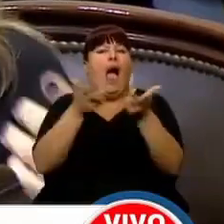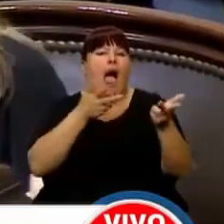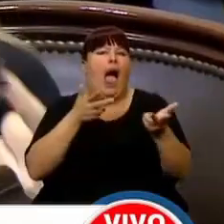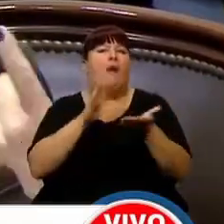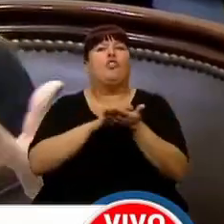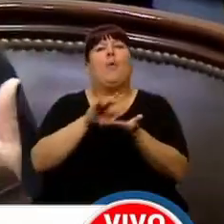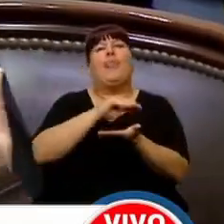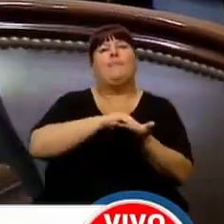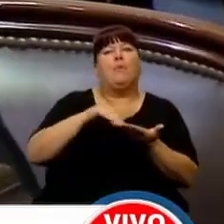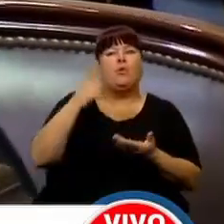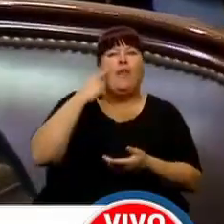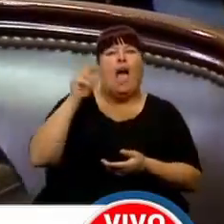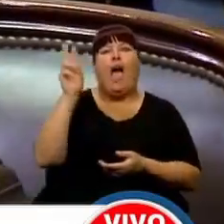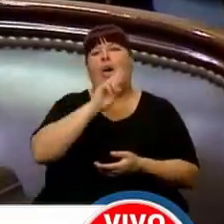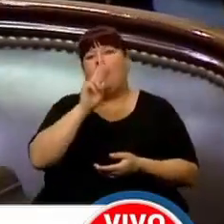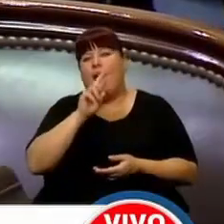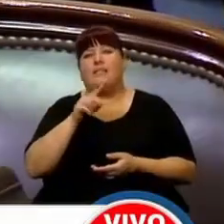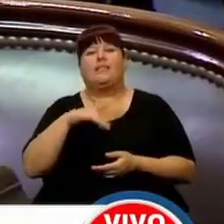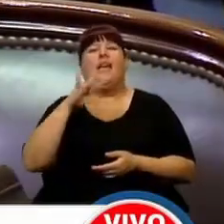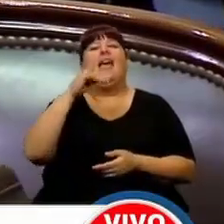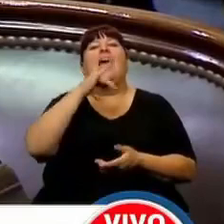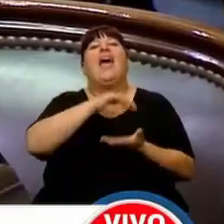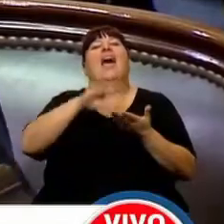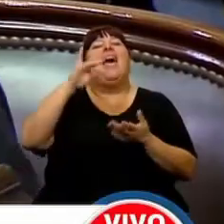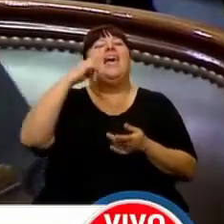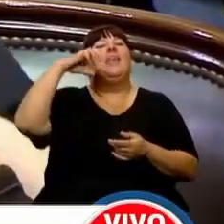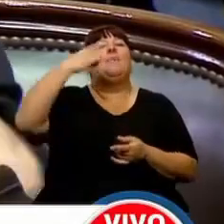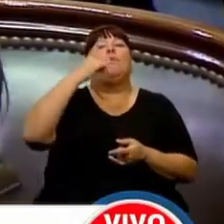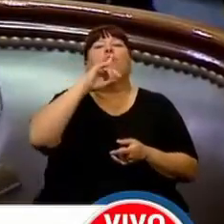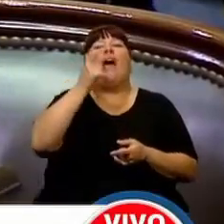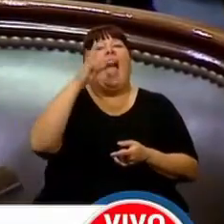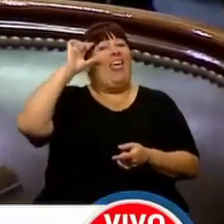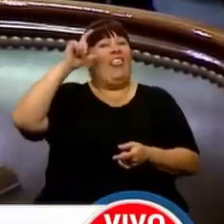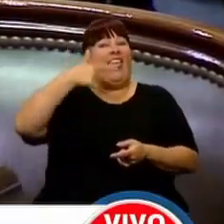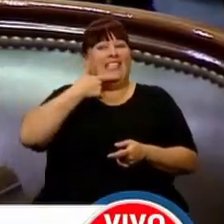de diputadas y diputados y diputades,